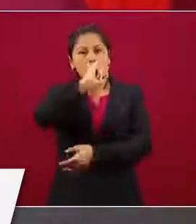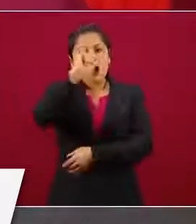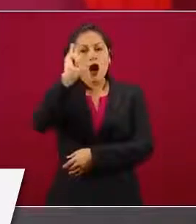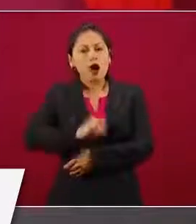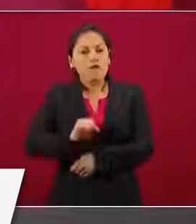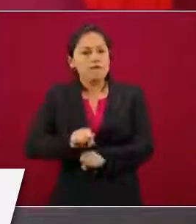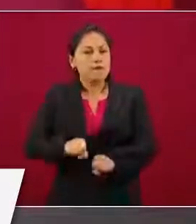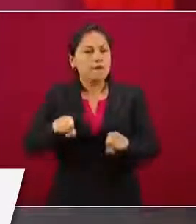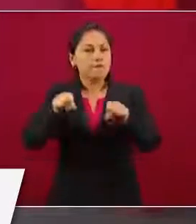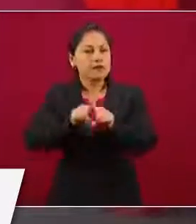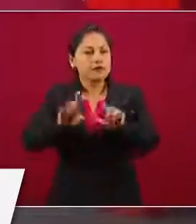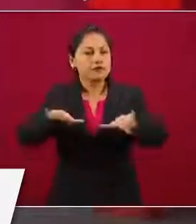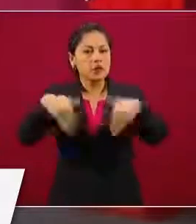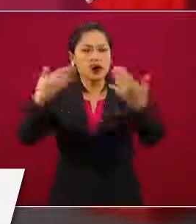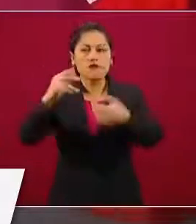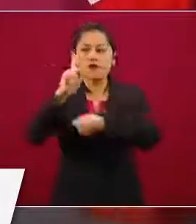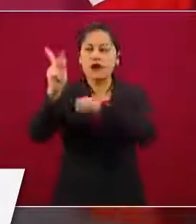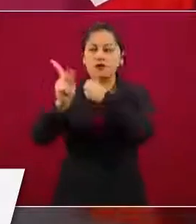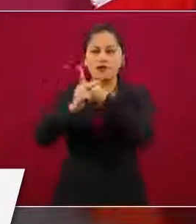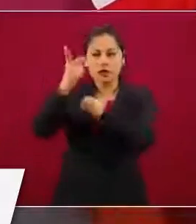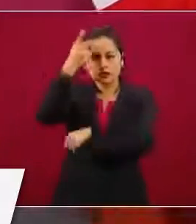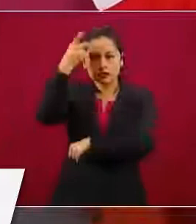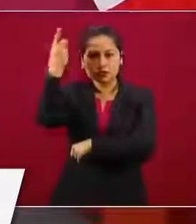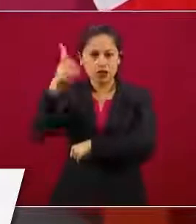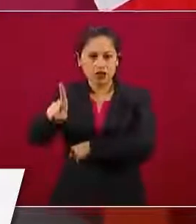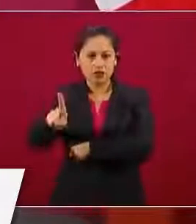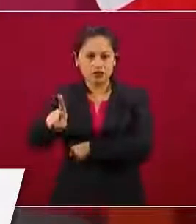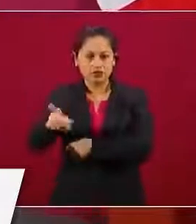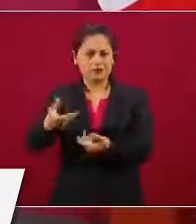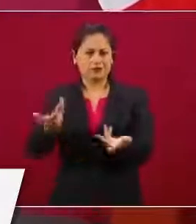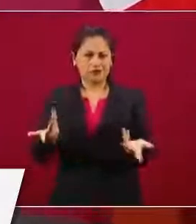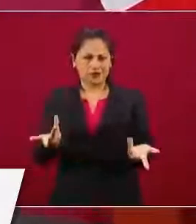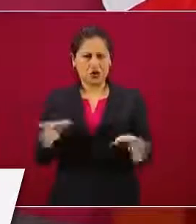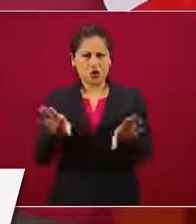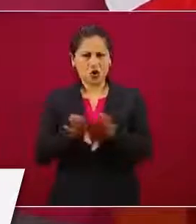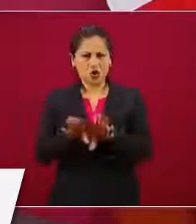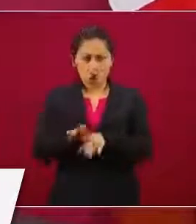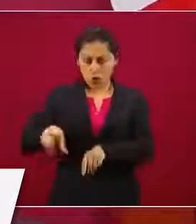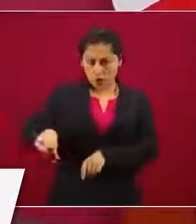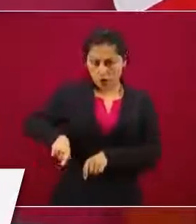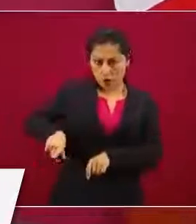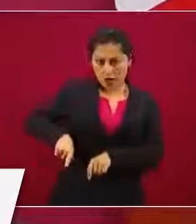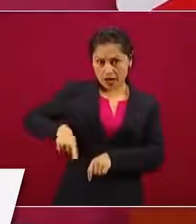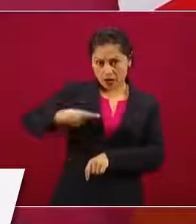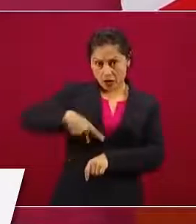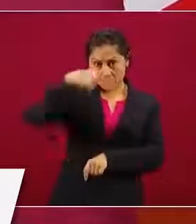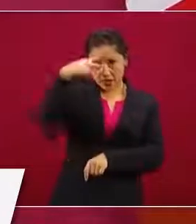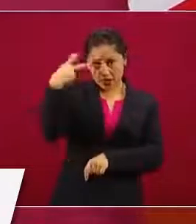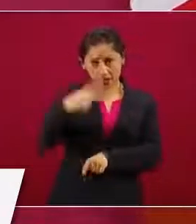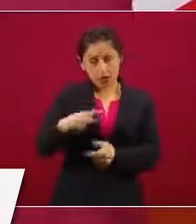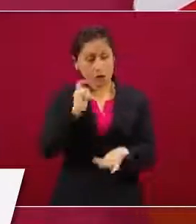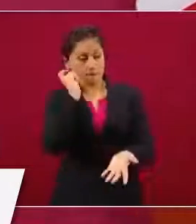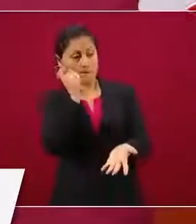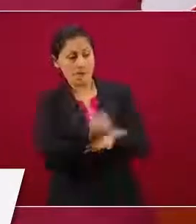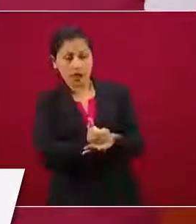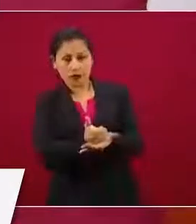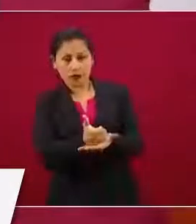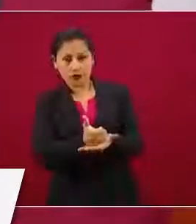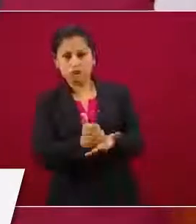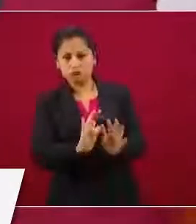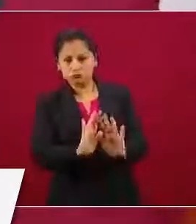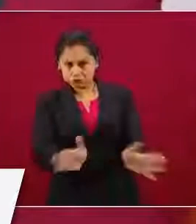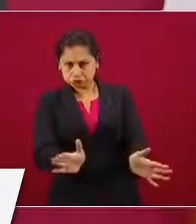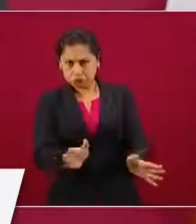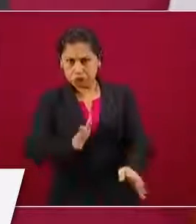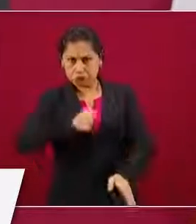aún ya siendo propiedad del país. Es hasta que triunfa la revolución que el